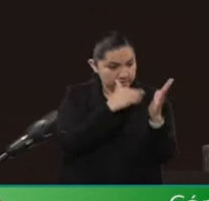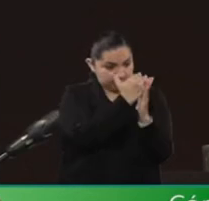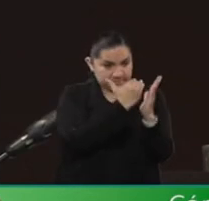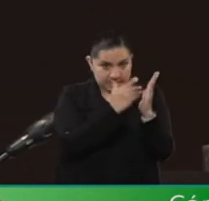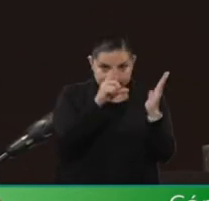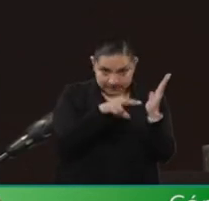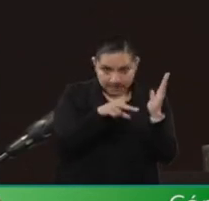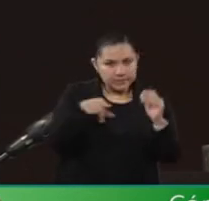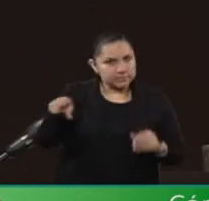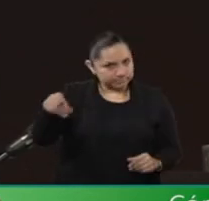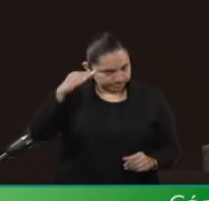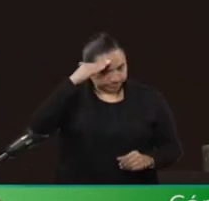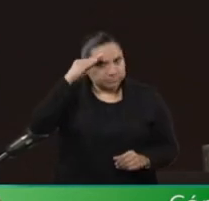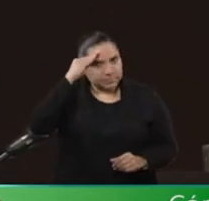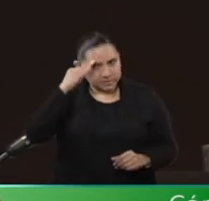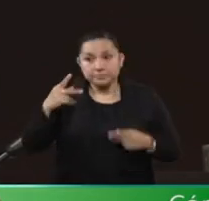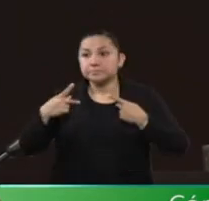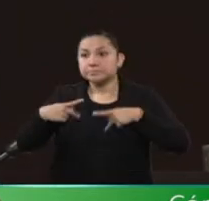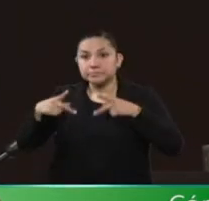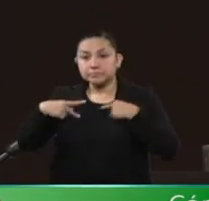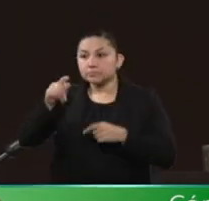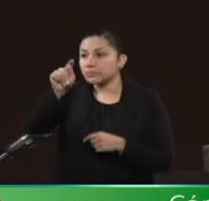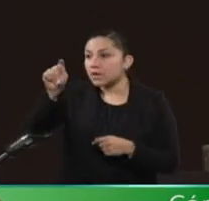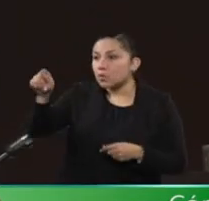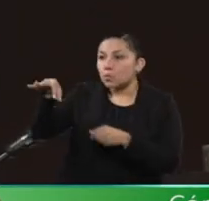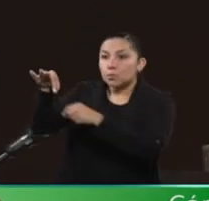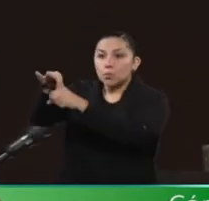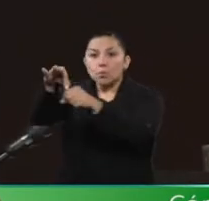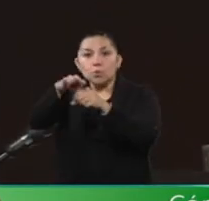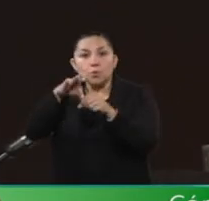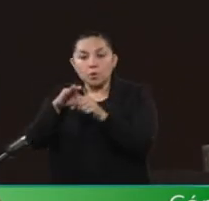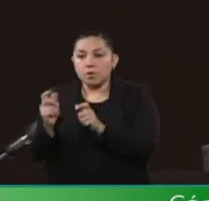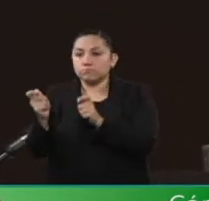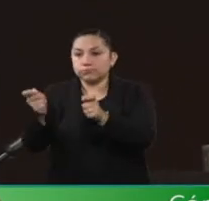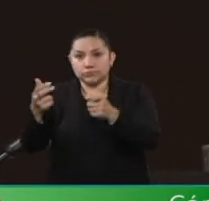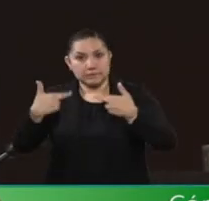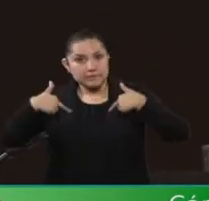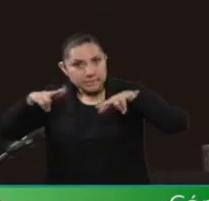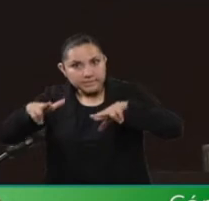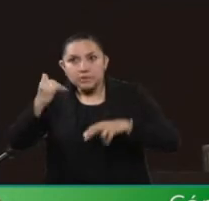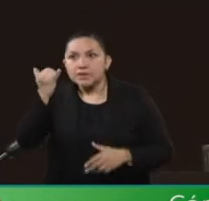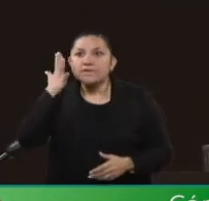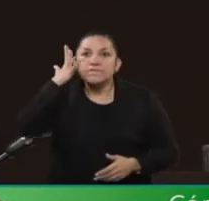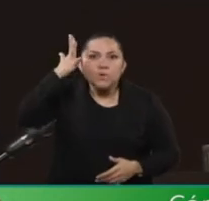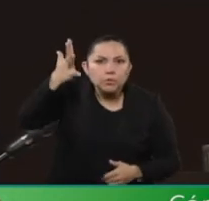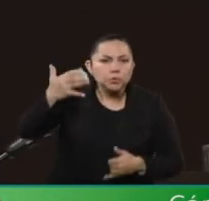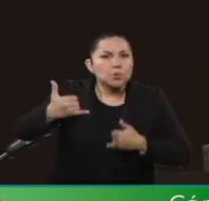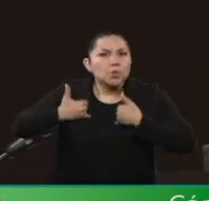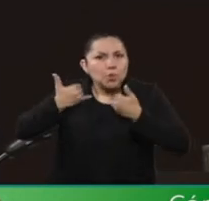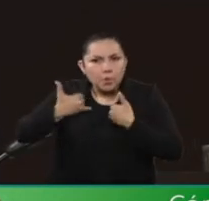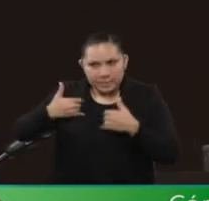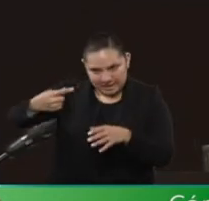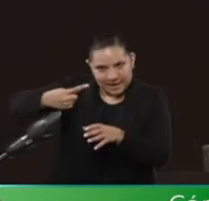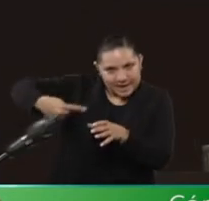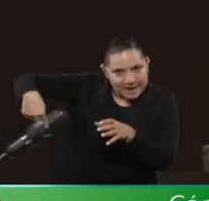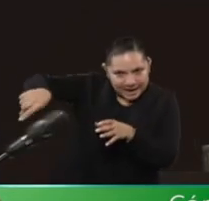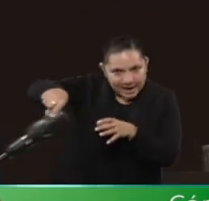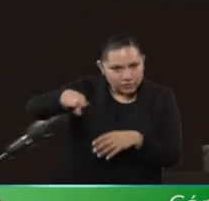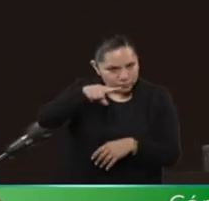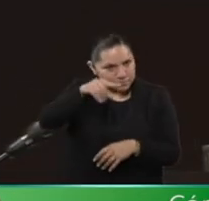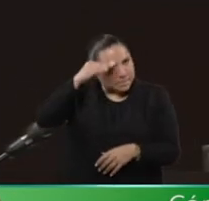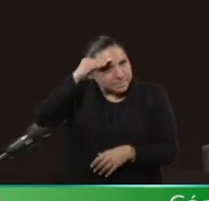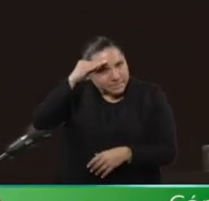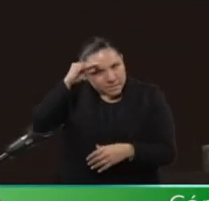próximas generaciones, piensen en su presente y en su futuro. No podemos ni debemos darle a la Constitución el